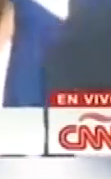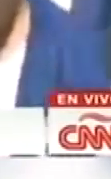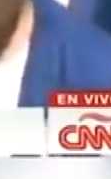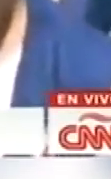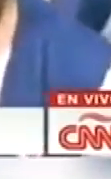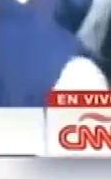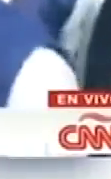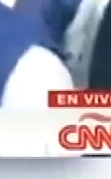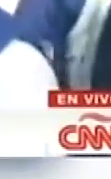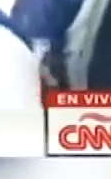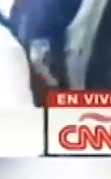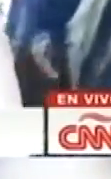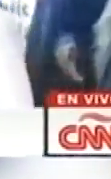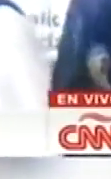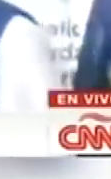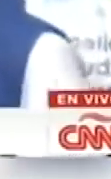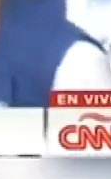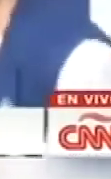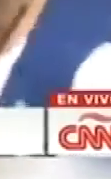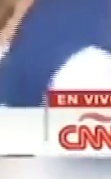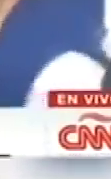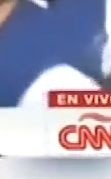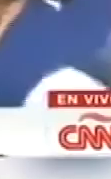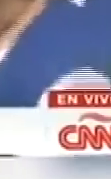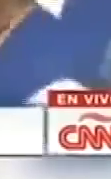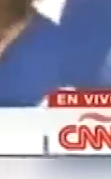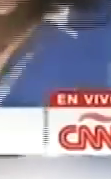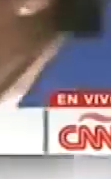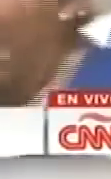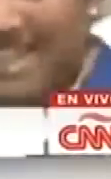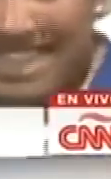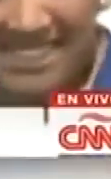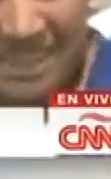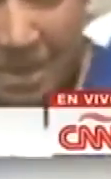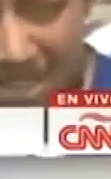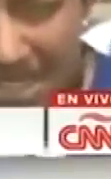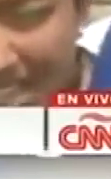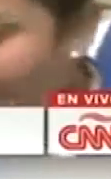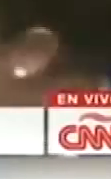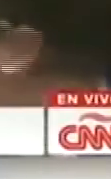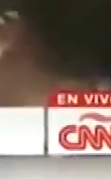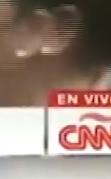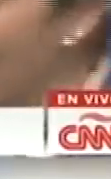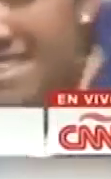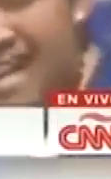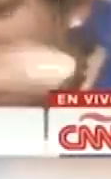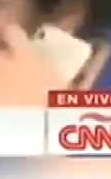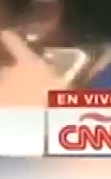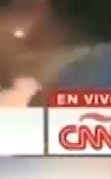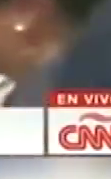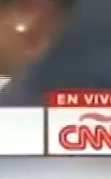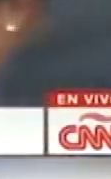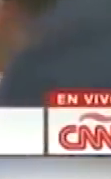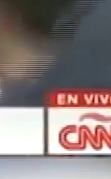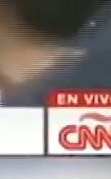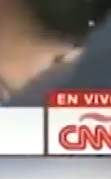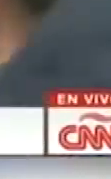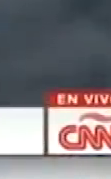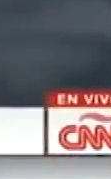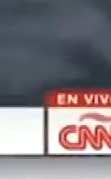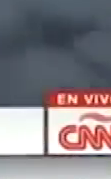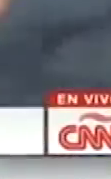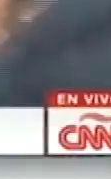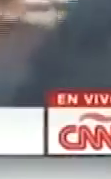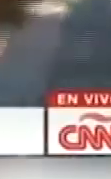no los cuales lo que hay es policía nacional tiempo deportivo policía nacional colegial